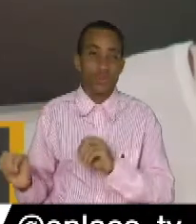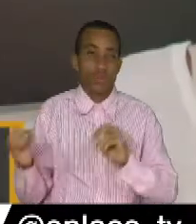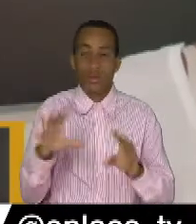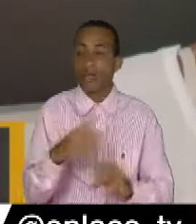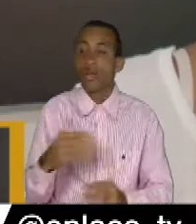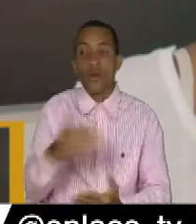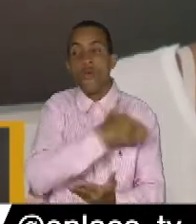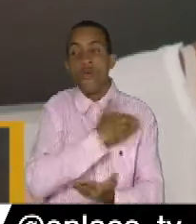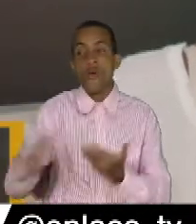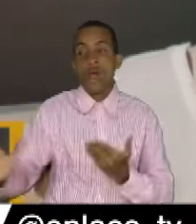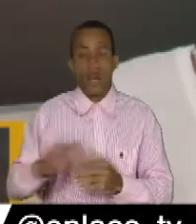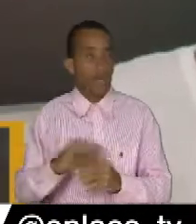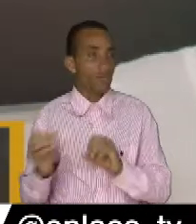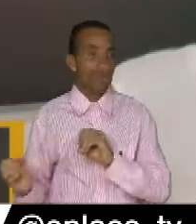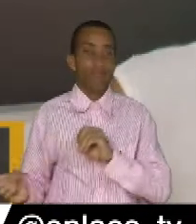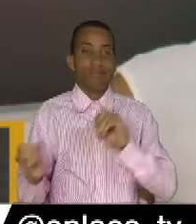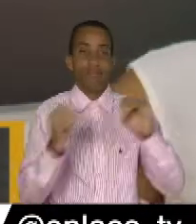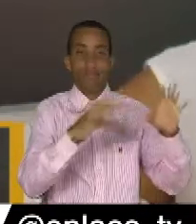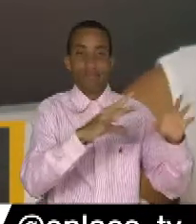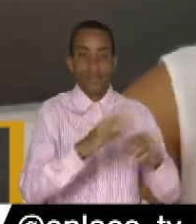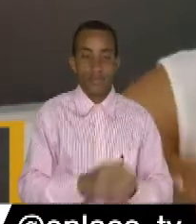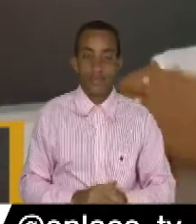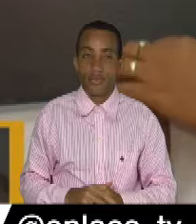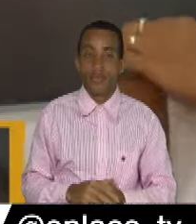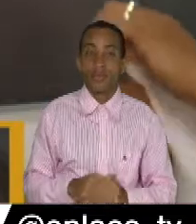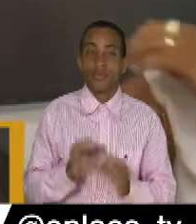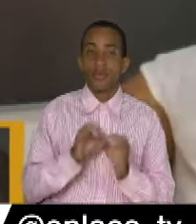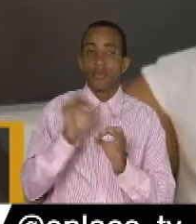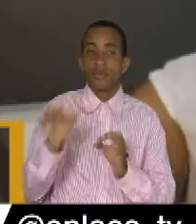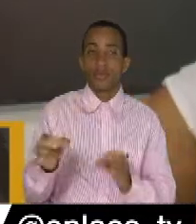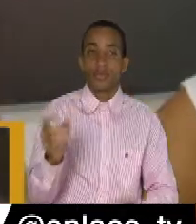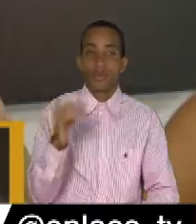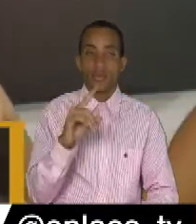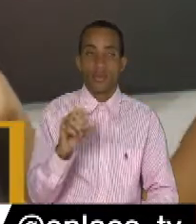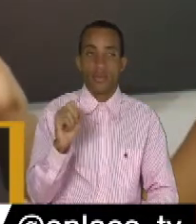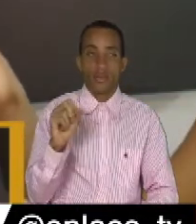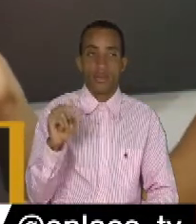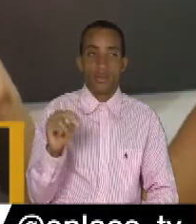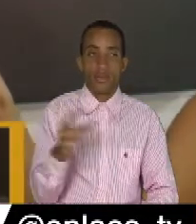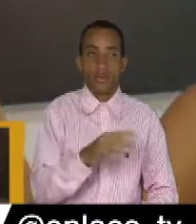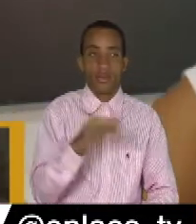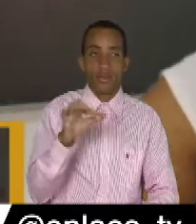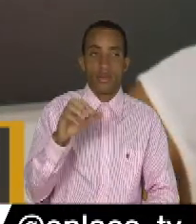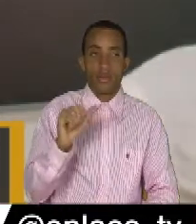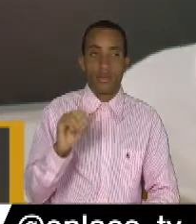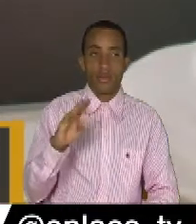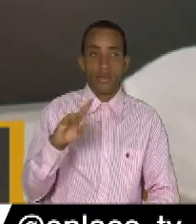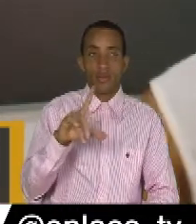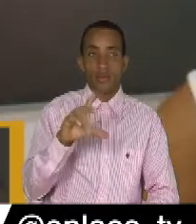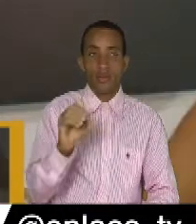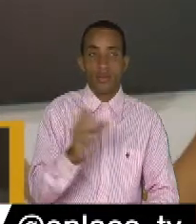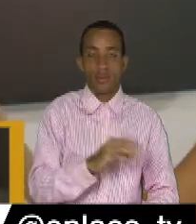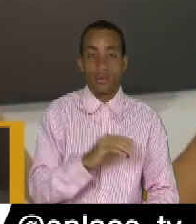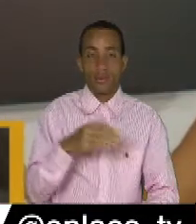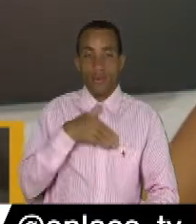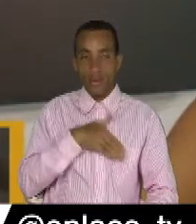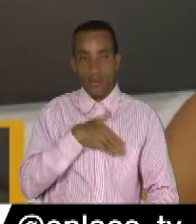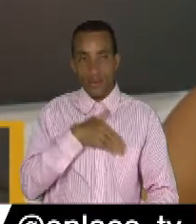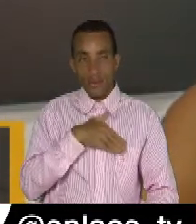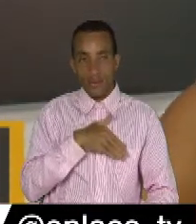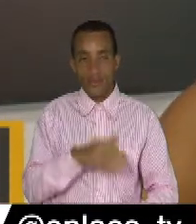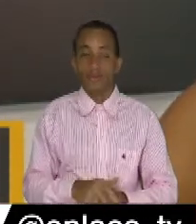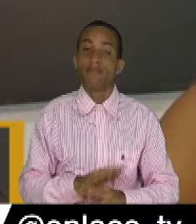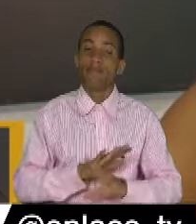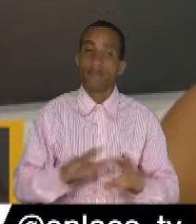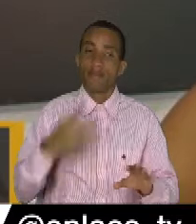La situación que se está dando en el municipio de San Pablo Bolívar con relación a los altos índices de criminalidad y pues las violaciones de derechos humanos